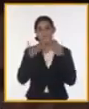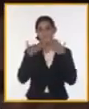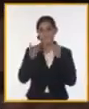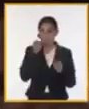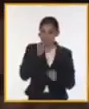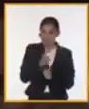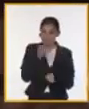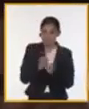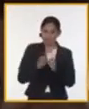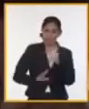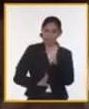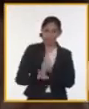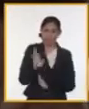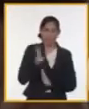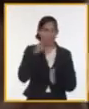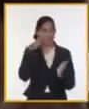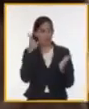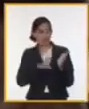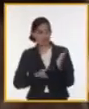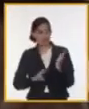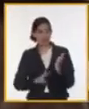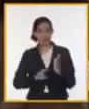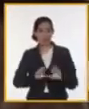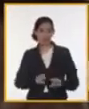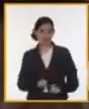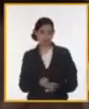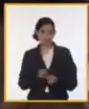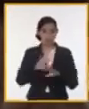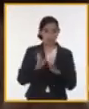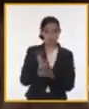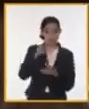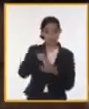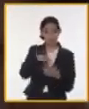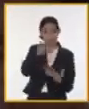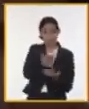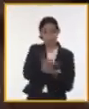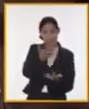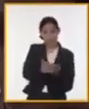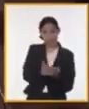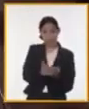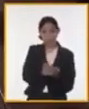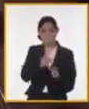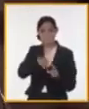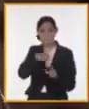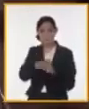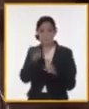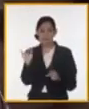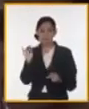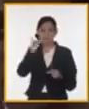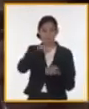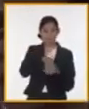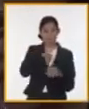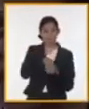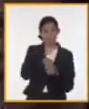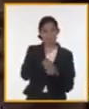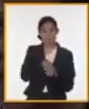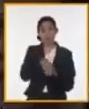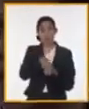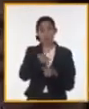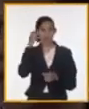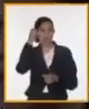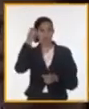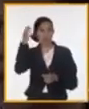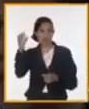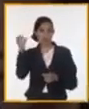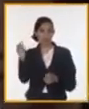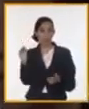que hemos venido haciendo, fundamentalmente en las cooperativas, y con la implementación de una herramienta que el gobierno puso en práctica este